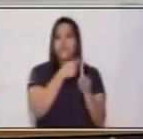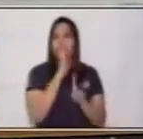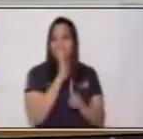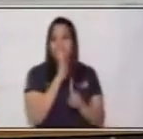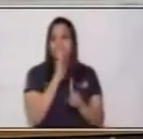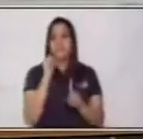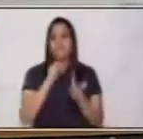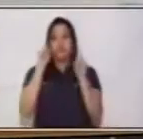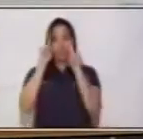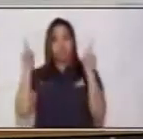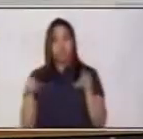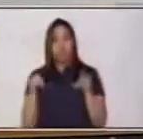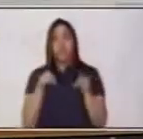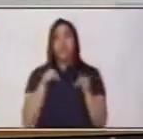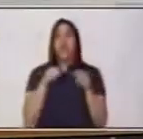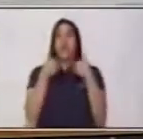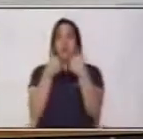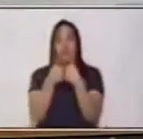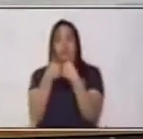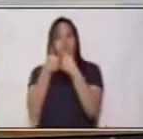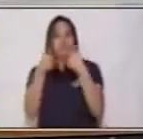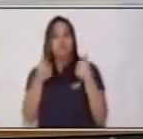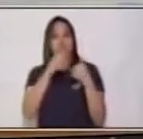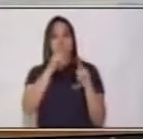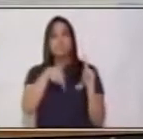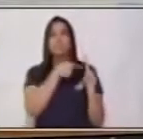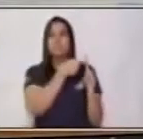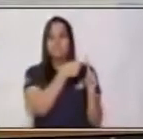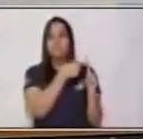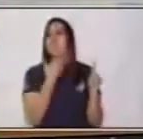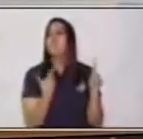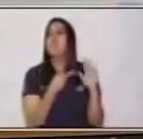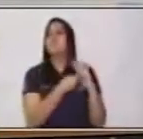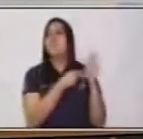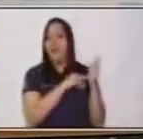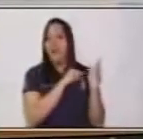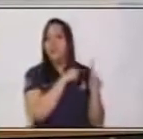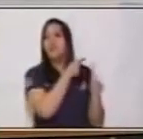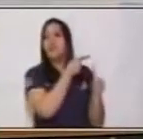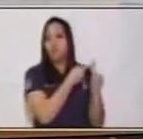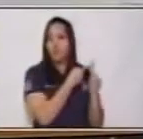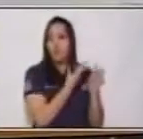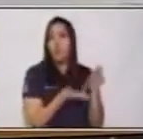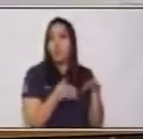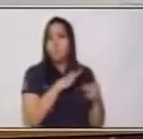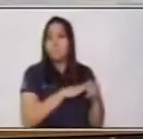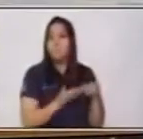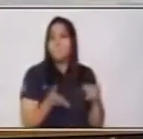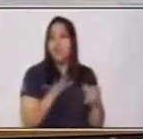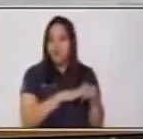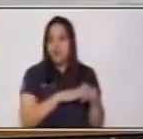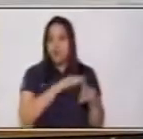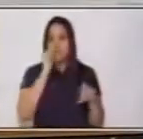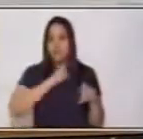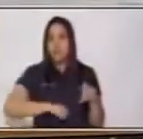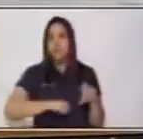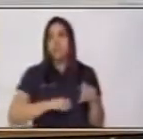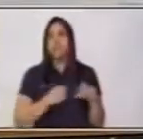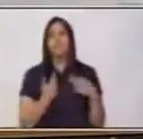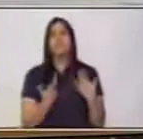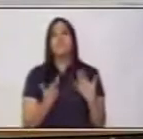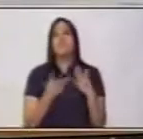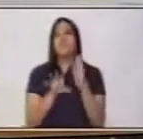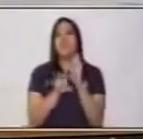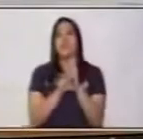Cuando está separado por el signo más, representa una suma. Y está formado por un trinomio